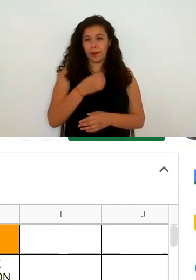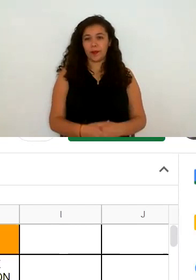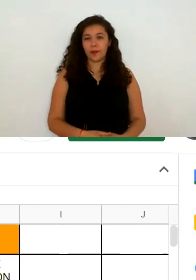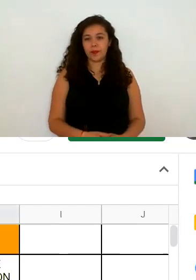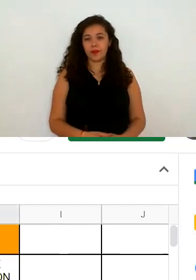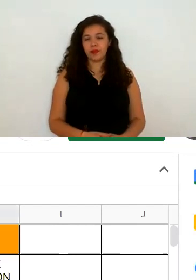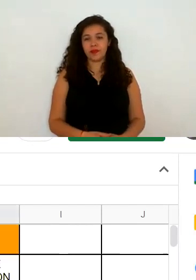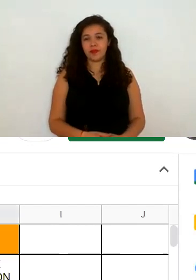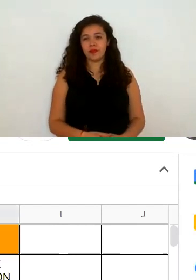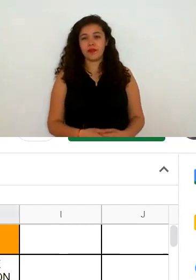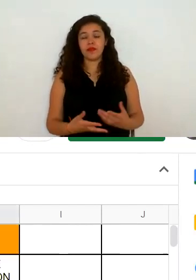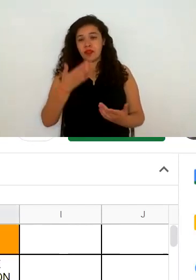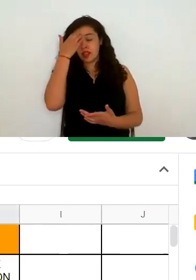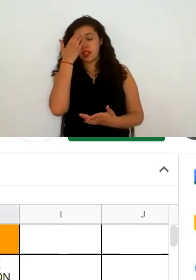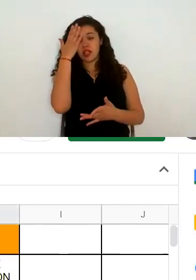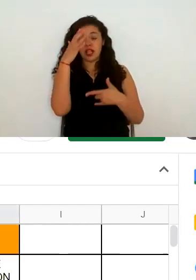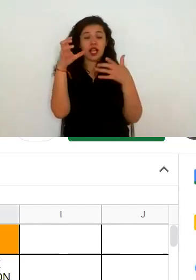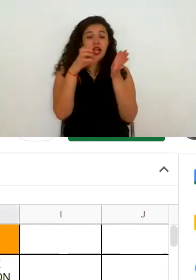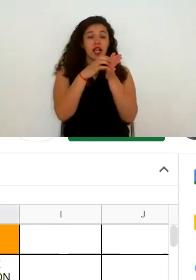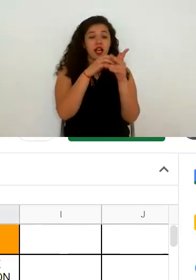la caja 1,